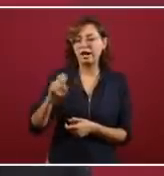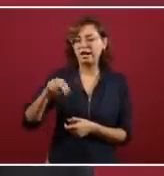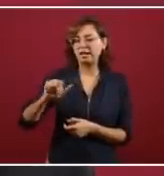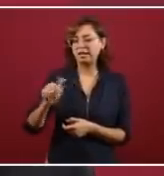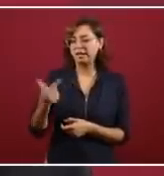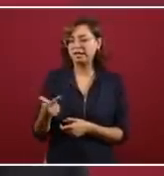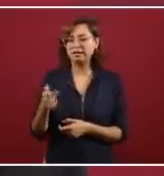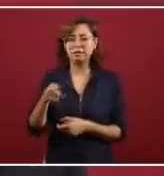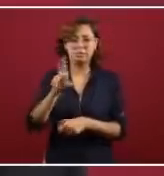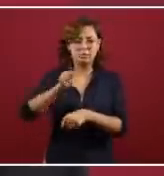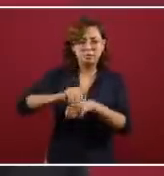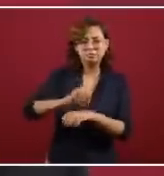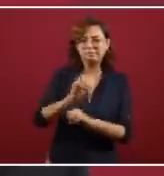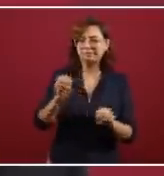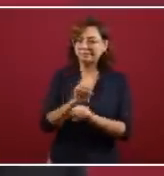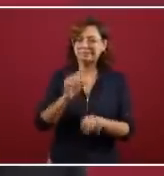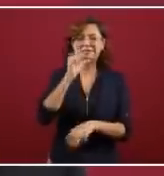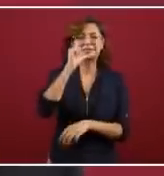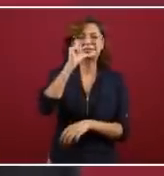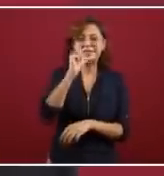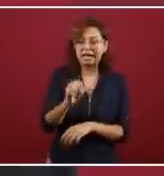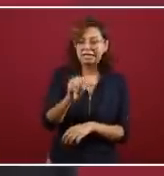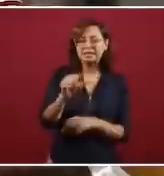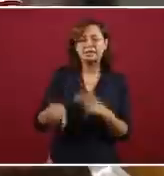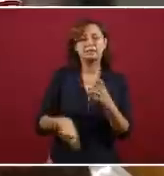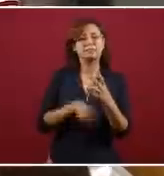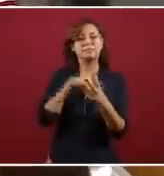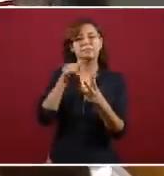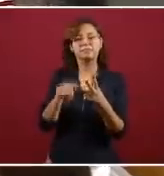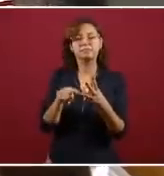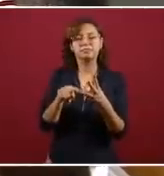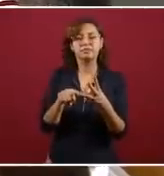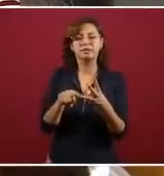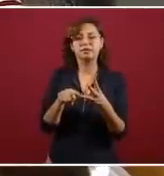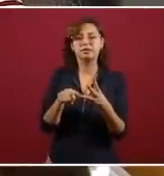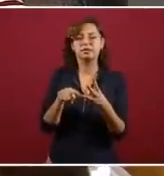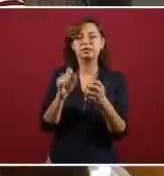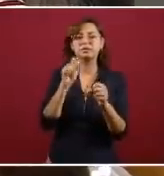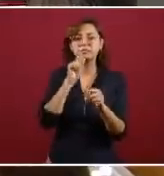Se están deteniendo en